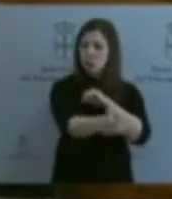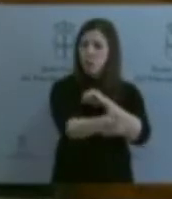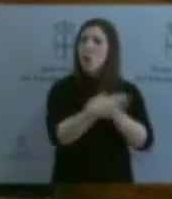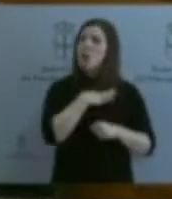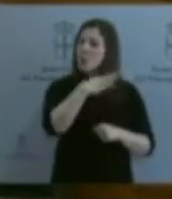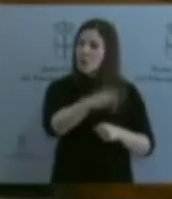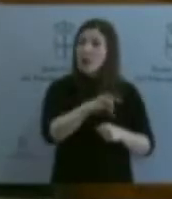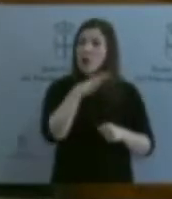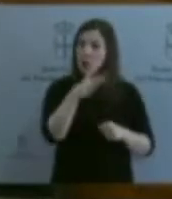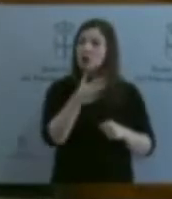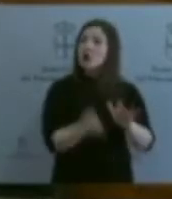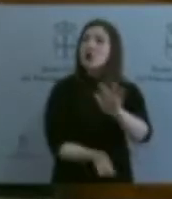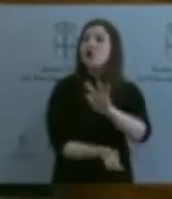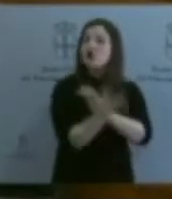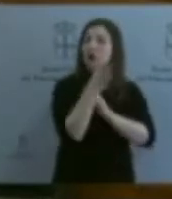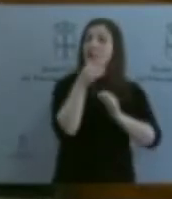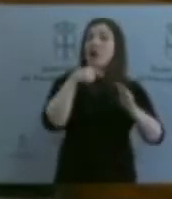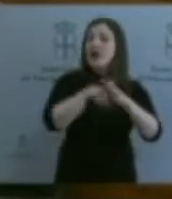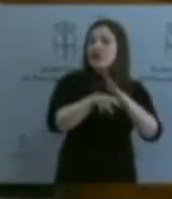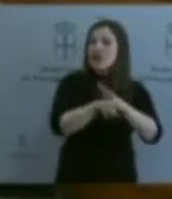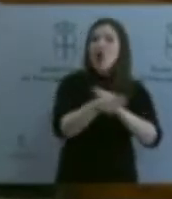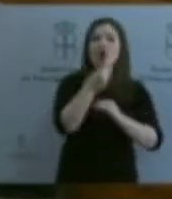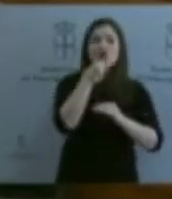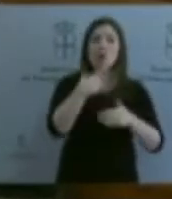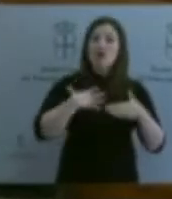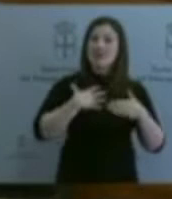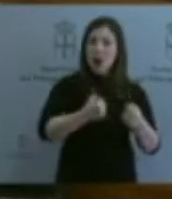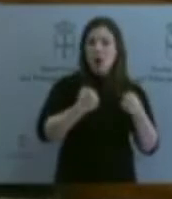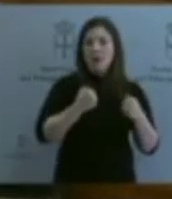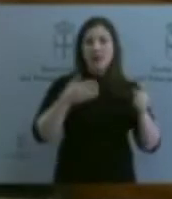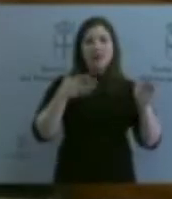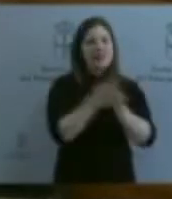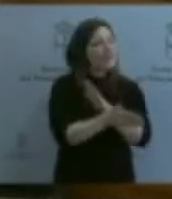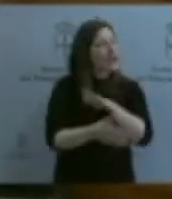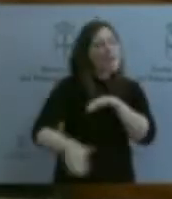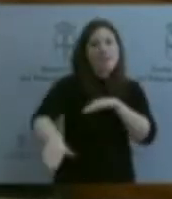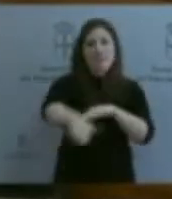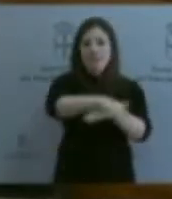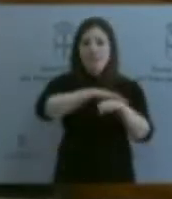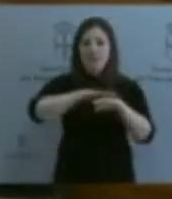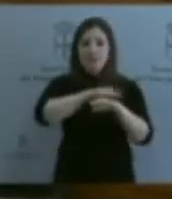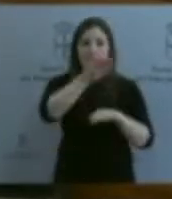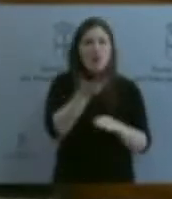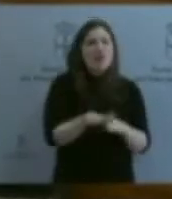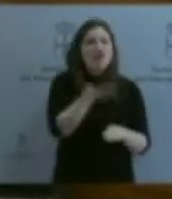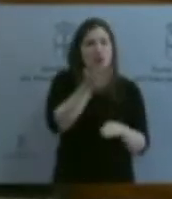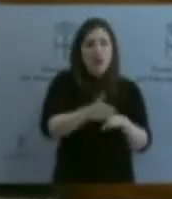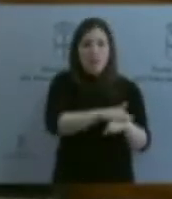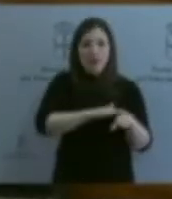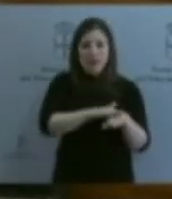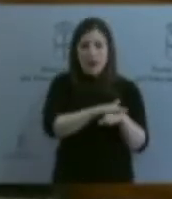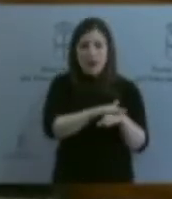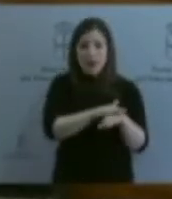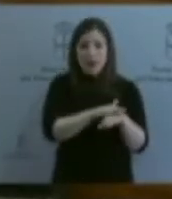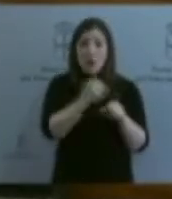consumo saludable, que va a ser una de las cuestiones básicas. Y ha sido fundamental el mantenimiento de esa actividad logística, que para nosotros era prioritario para en todo